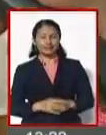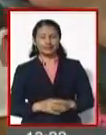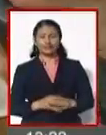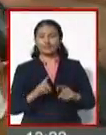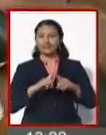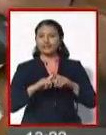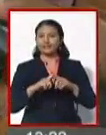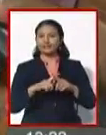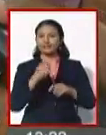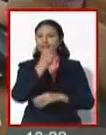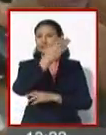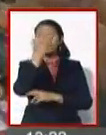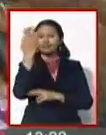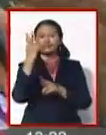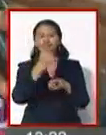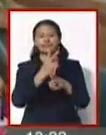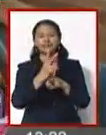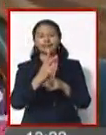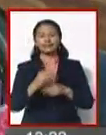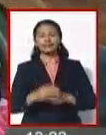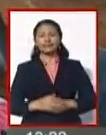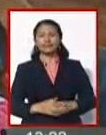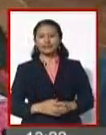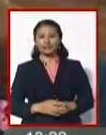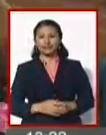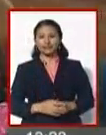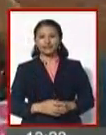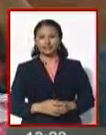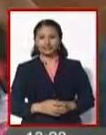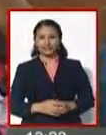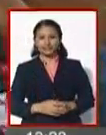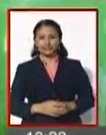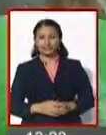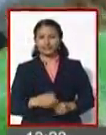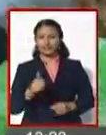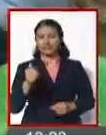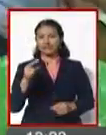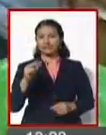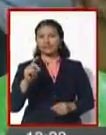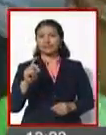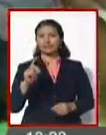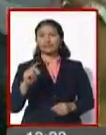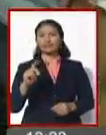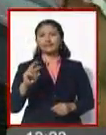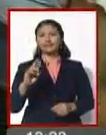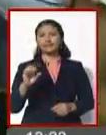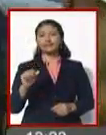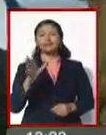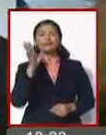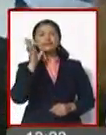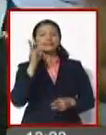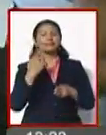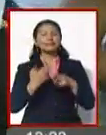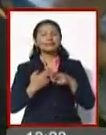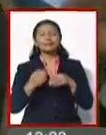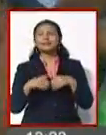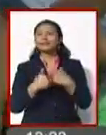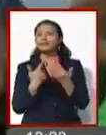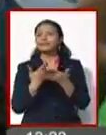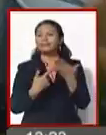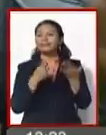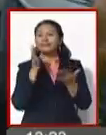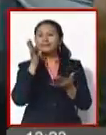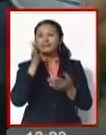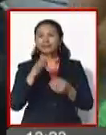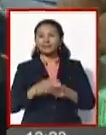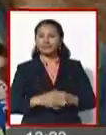de todas maneras desde el cielo ella me cuida. ¿Cómo te llamas? Jaime Andrés. Jaime Andrés. ¿Tu mamá cómo es con vos? ¿Cómo te trata? ¿Te trata